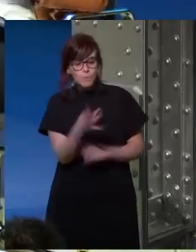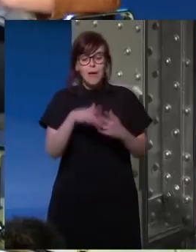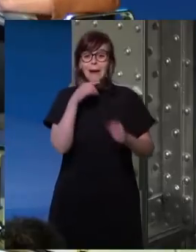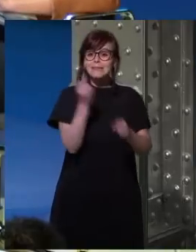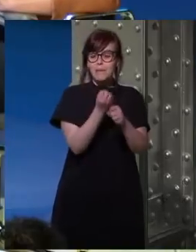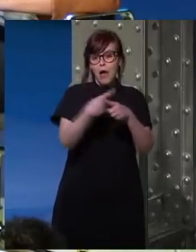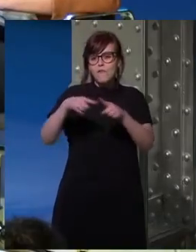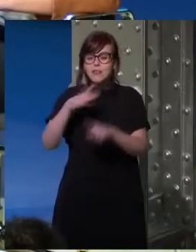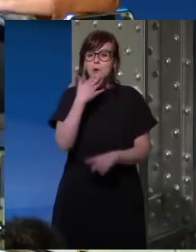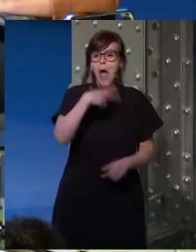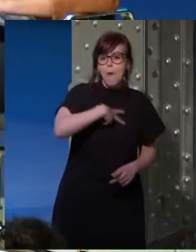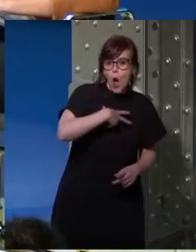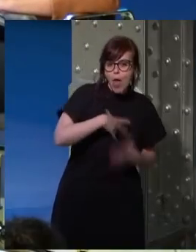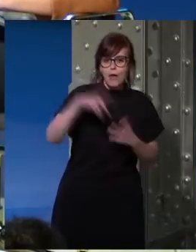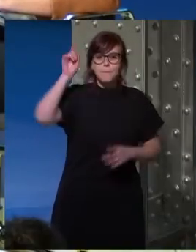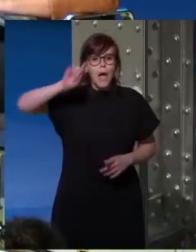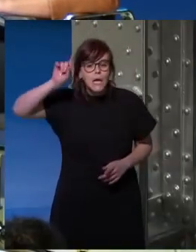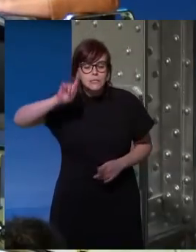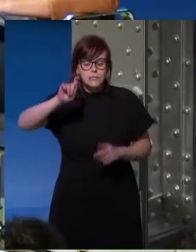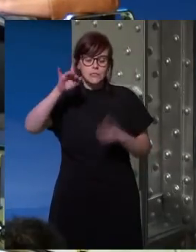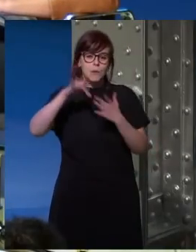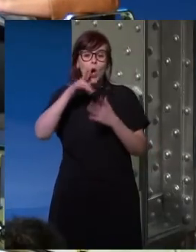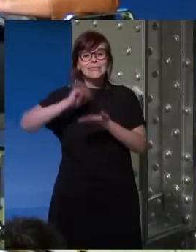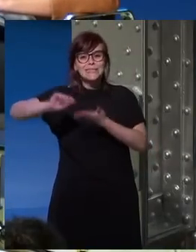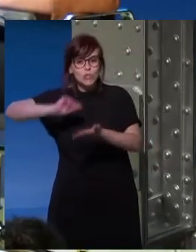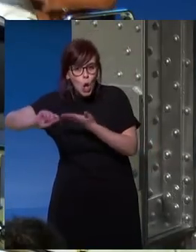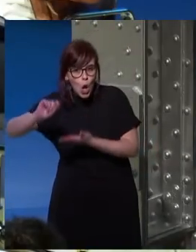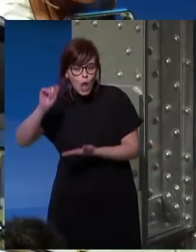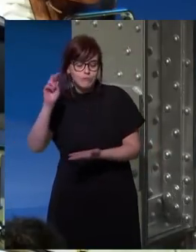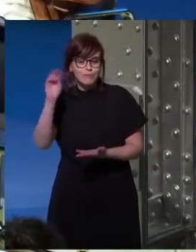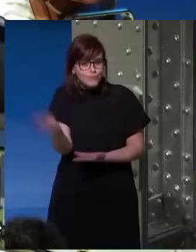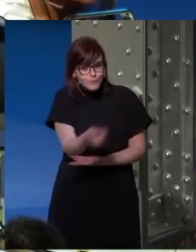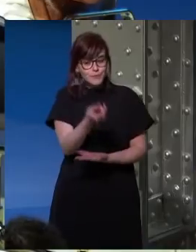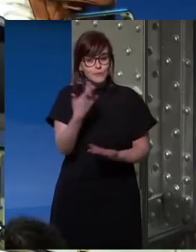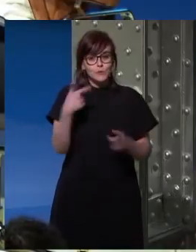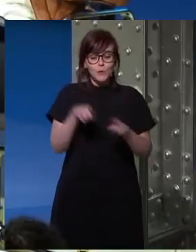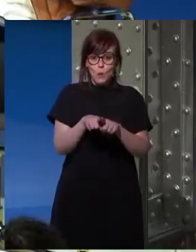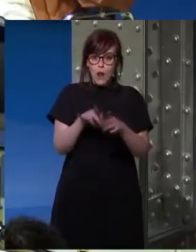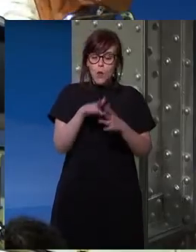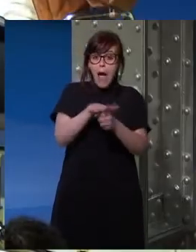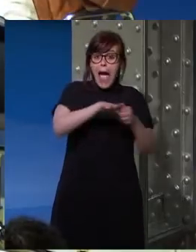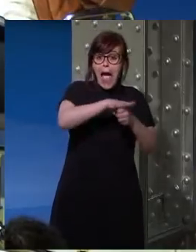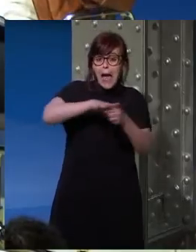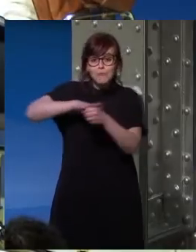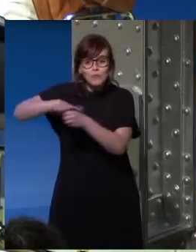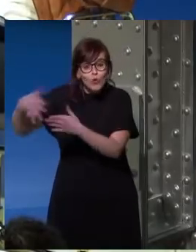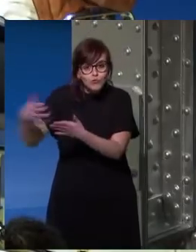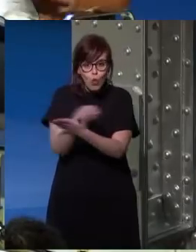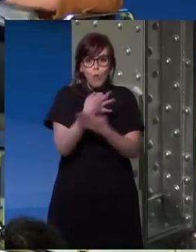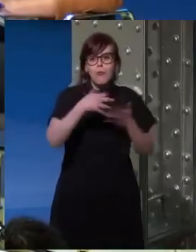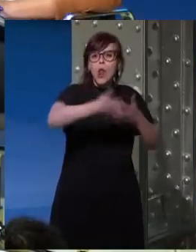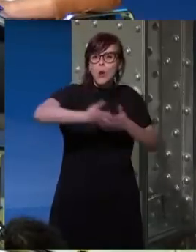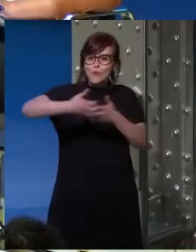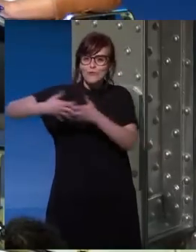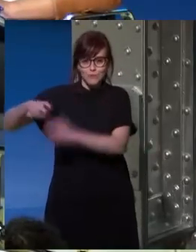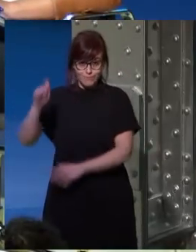distintos, algunas son abogadas, algunas son maestras, otras son escritoras, para mostrar también cómo desde los distintos ámbitos se puede llevar a cabo esa